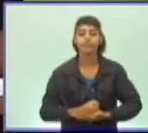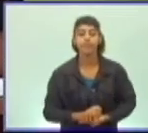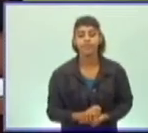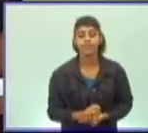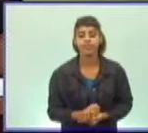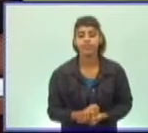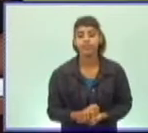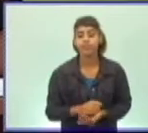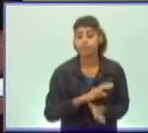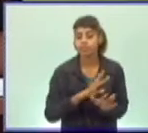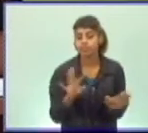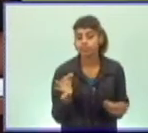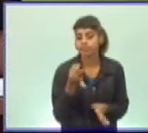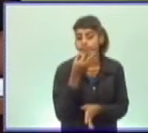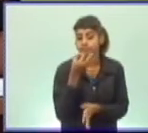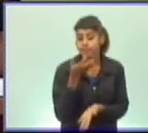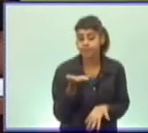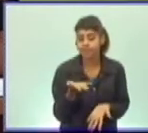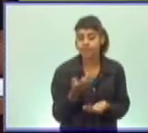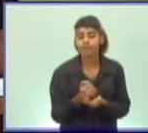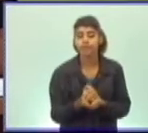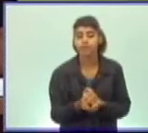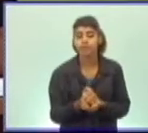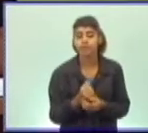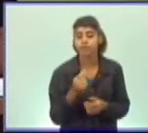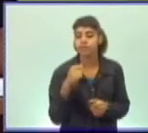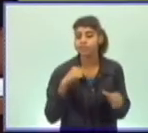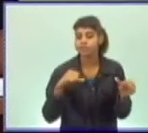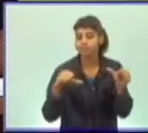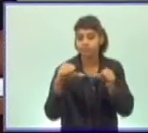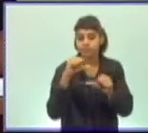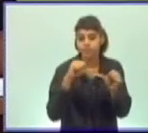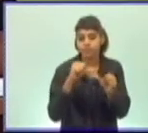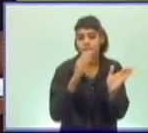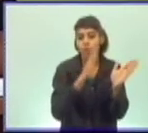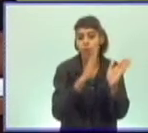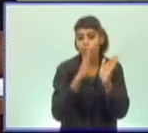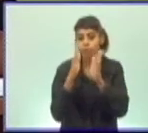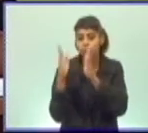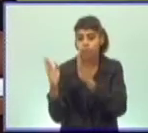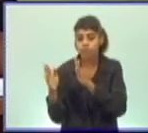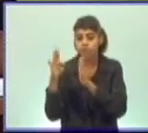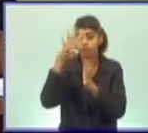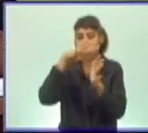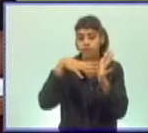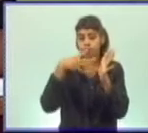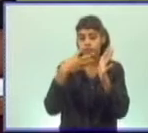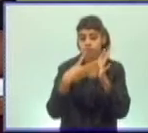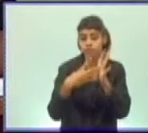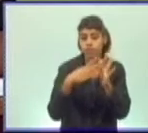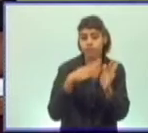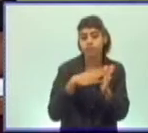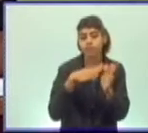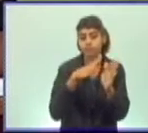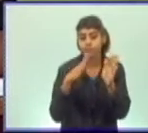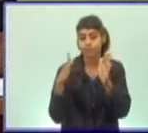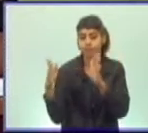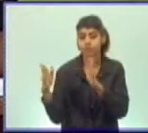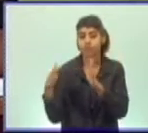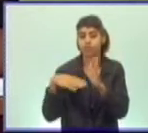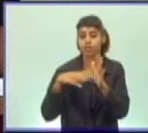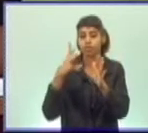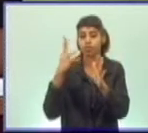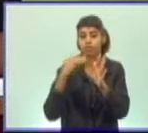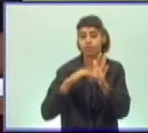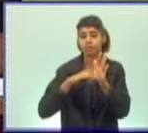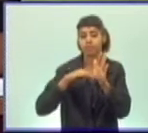Como ya les comentaba, los elementos químicos están ordenados en la tabla periódica en orden creciente de sus números